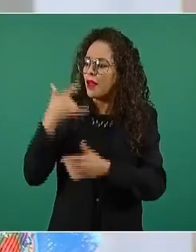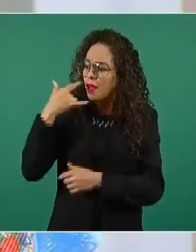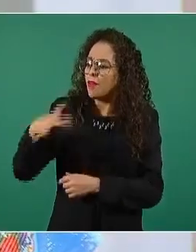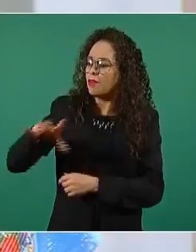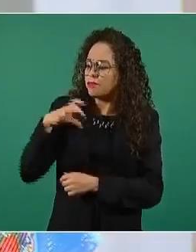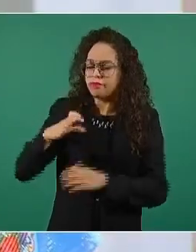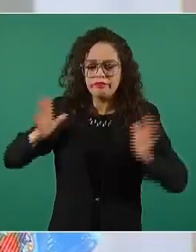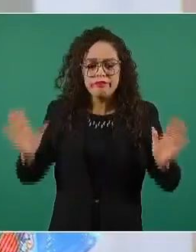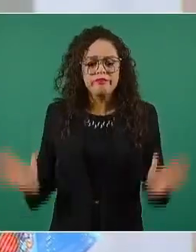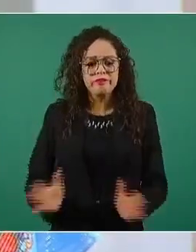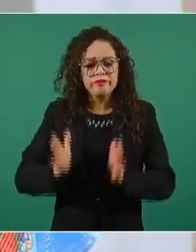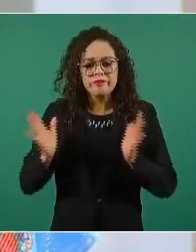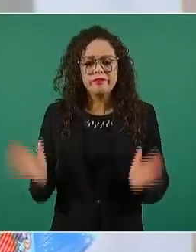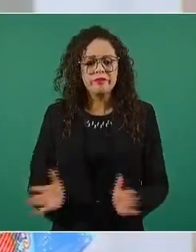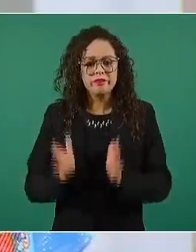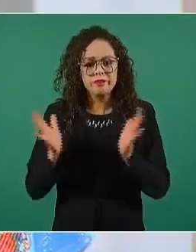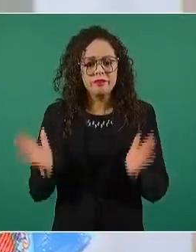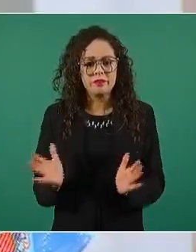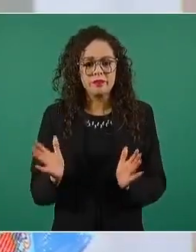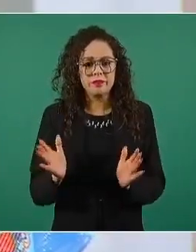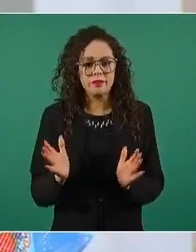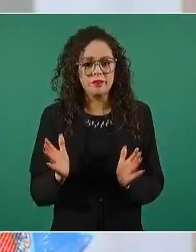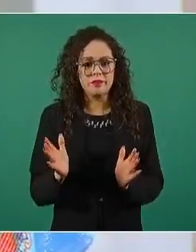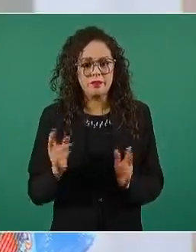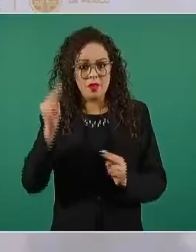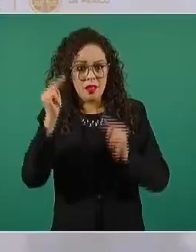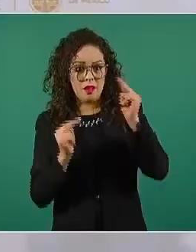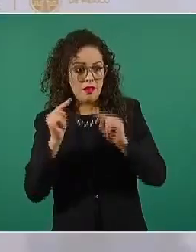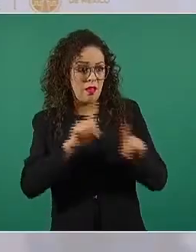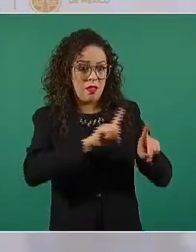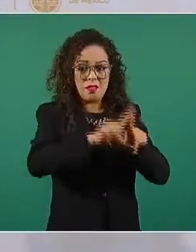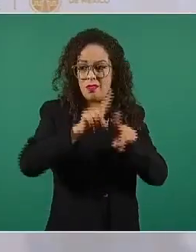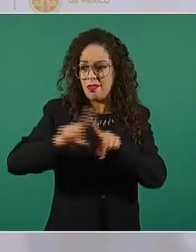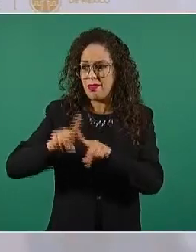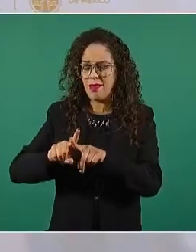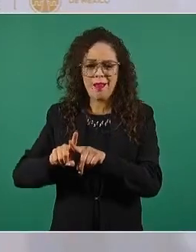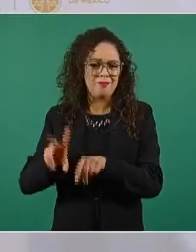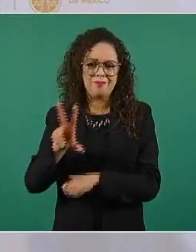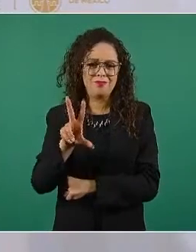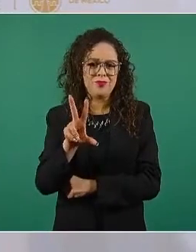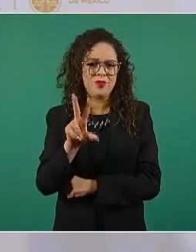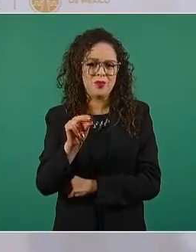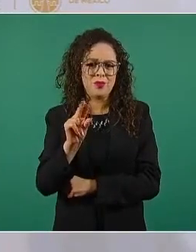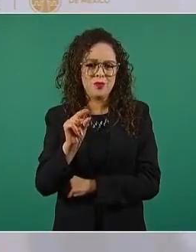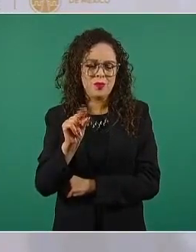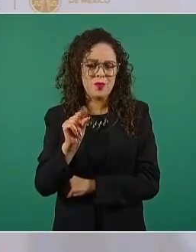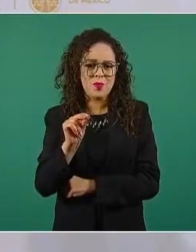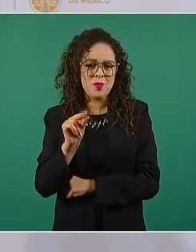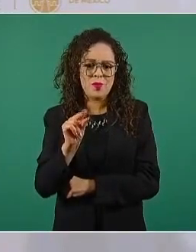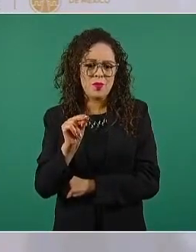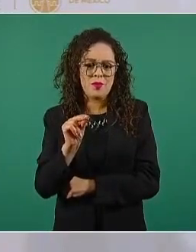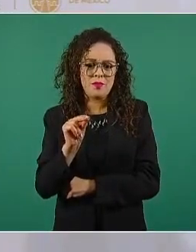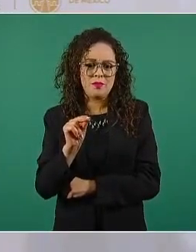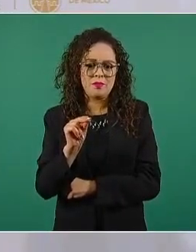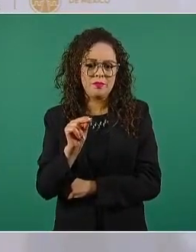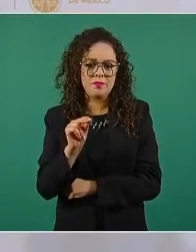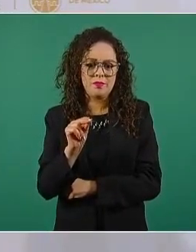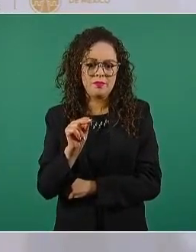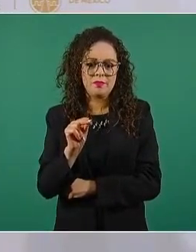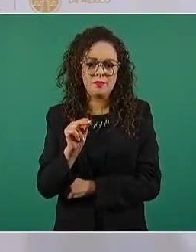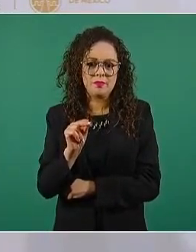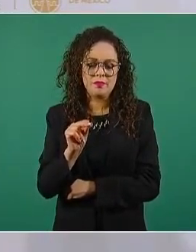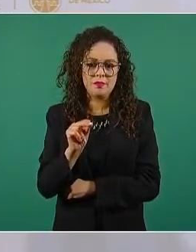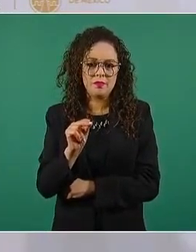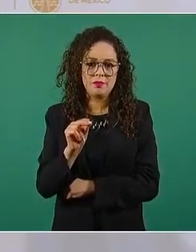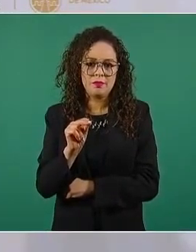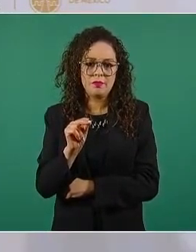humanos sin diferenciarnos de ninguna manera, indicando que algún